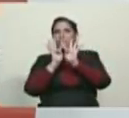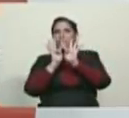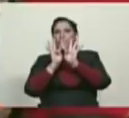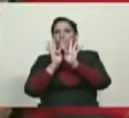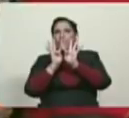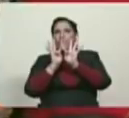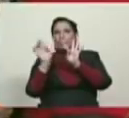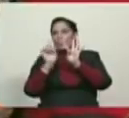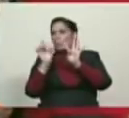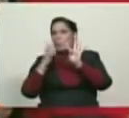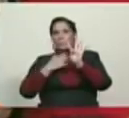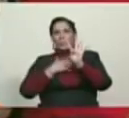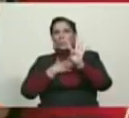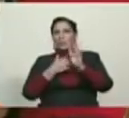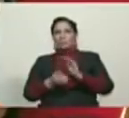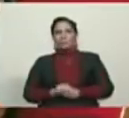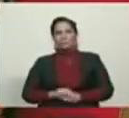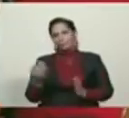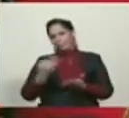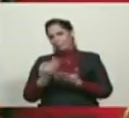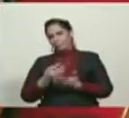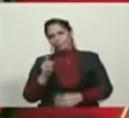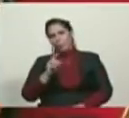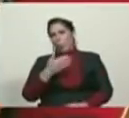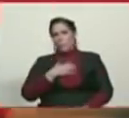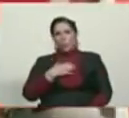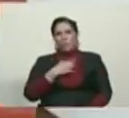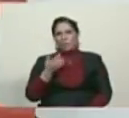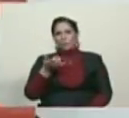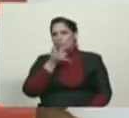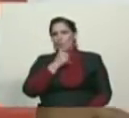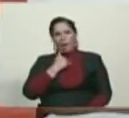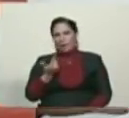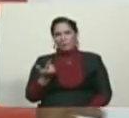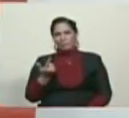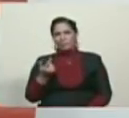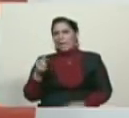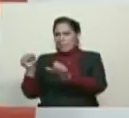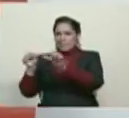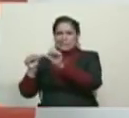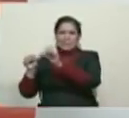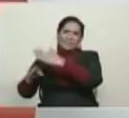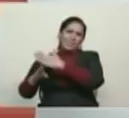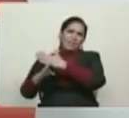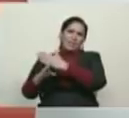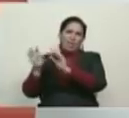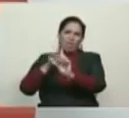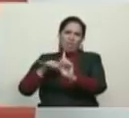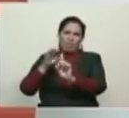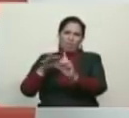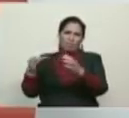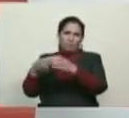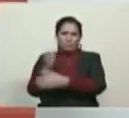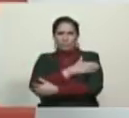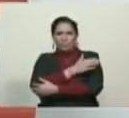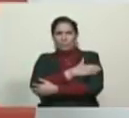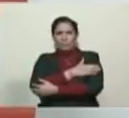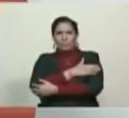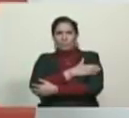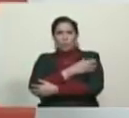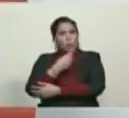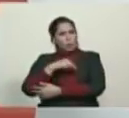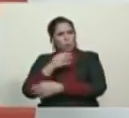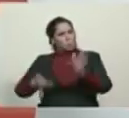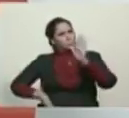No van a poder. En verdad no van a poder, no tienen cómo hacerlo. Y siguen engañando a su gente. Nosotros, movilización de nuestra gente en la